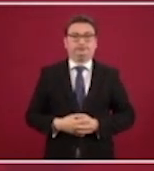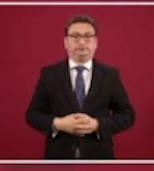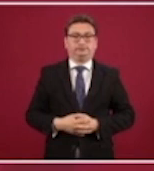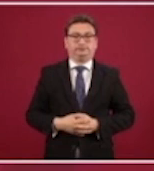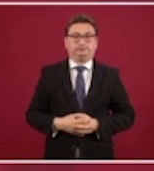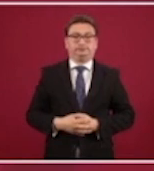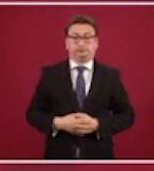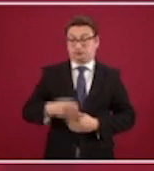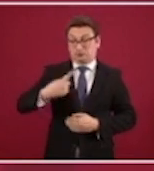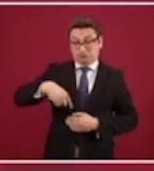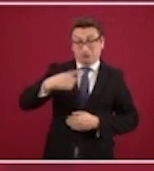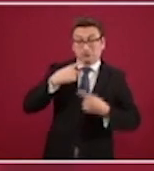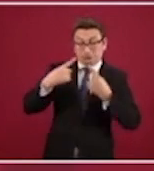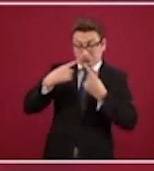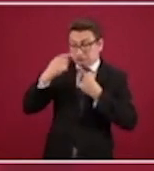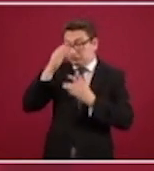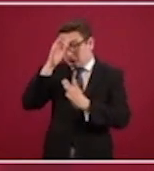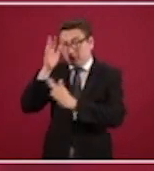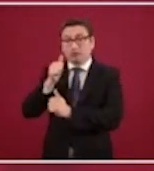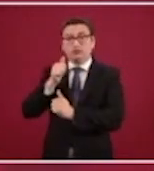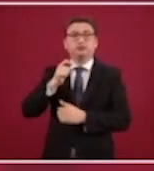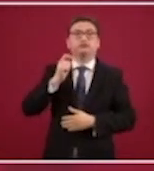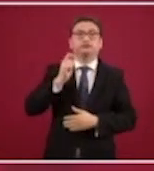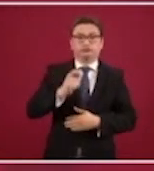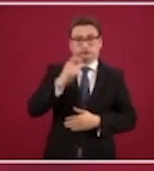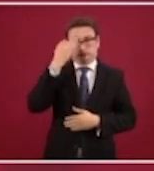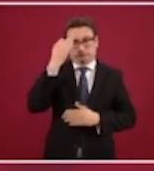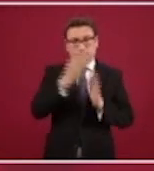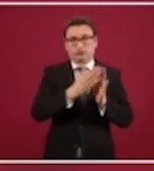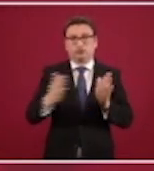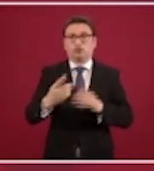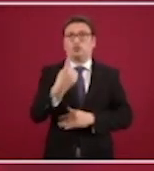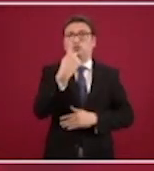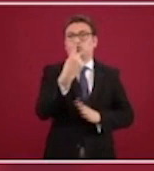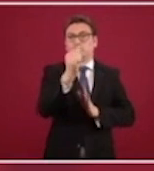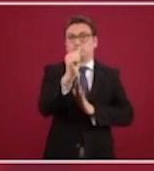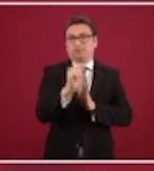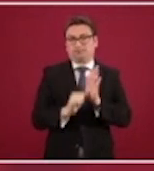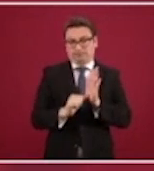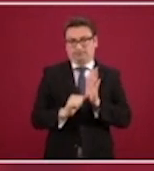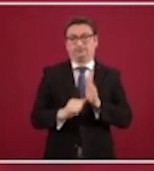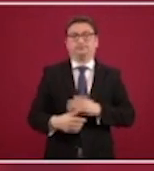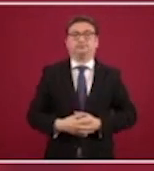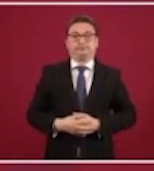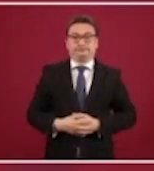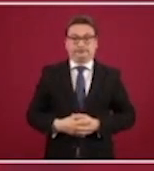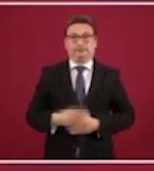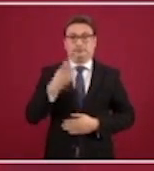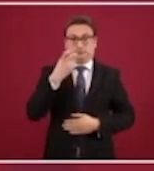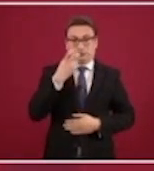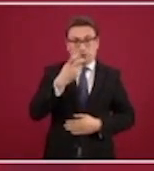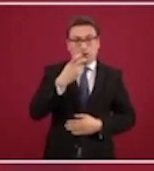El convenio va a comprender un mes, que es lo que se está